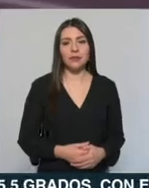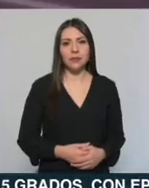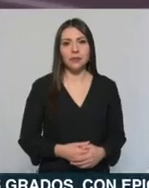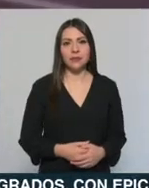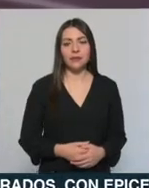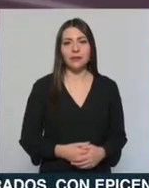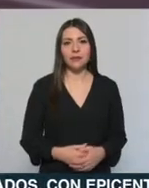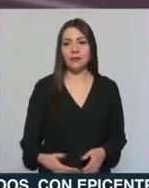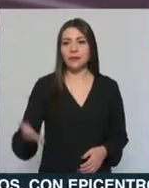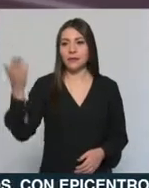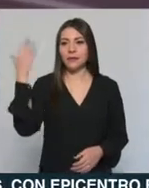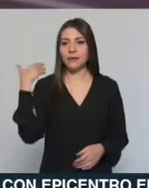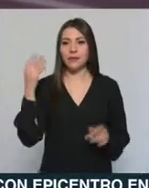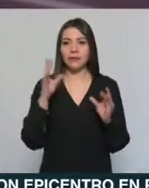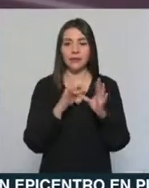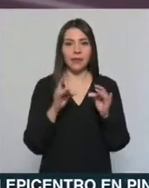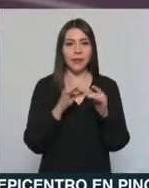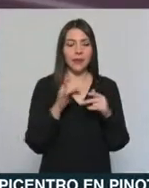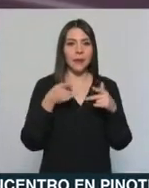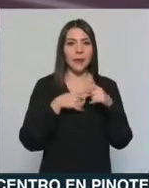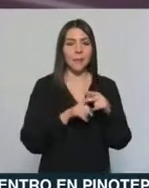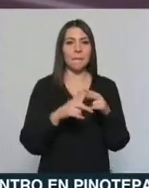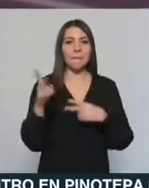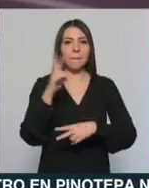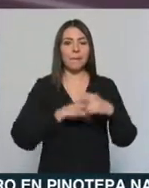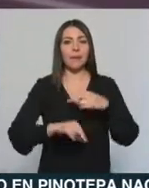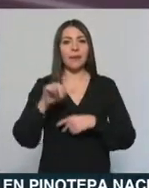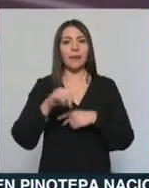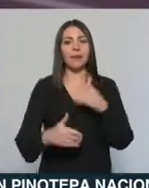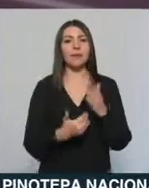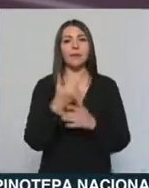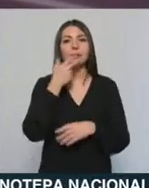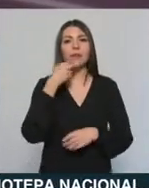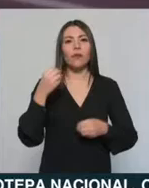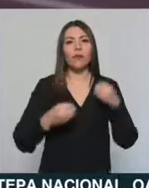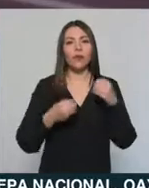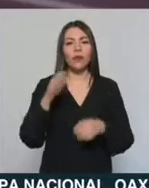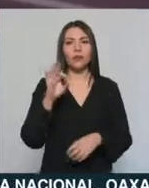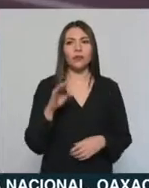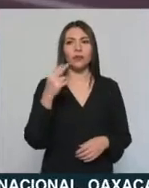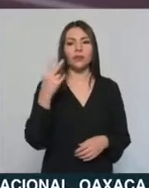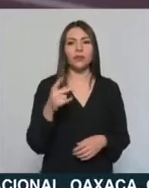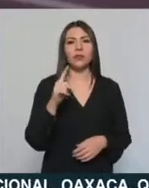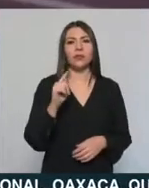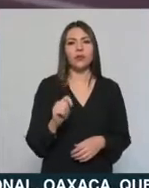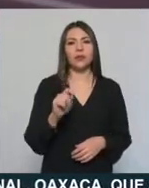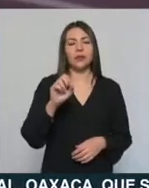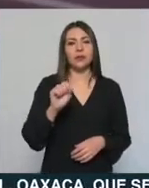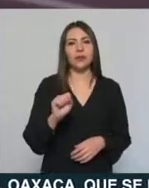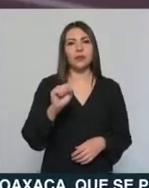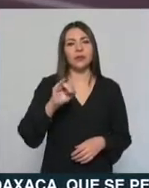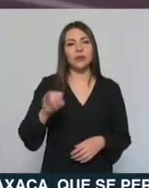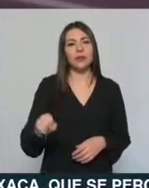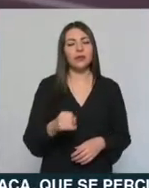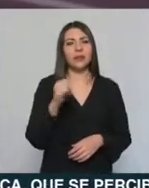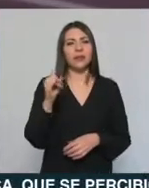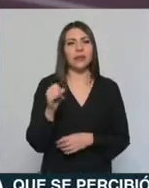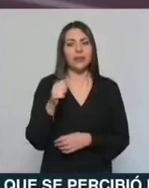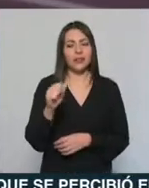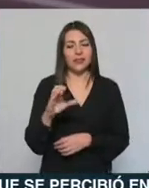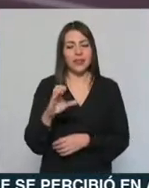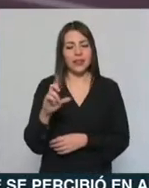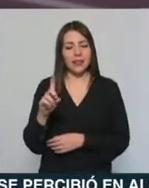Bueno, como se lo anunciamos desde el inicio de este espacio, nos acompaña esta mañana el juez 42 de lo familiar del Tribunal Superior de Justicia de la Ciudad de México